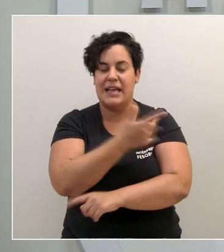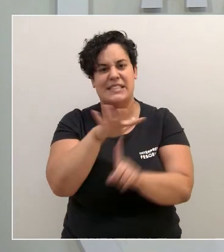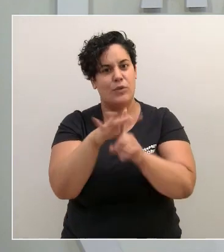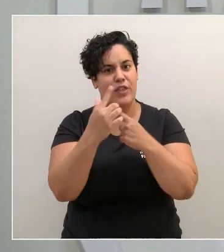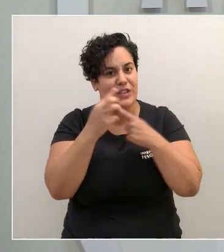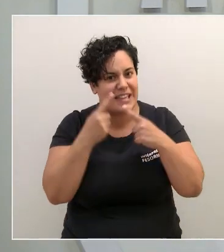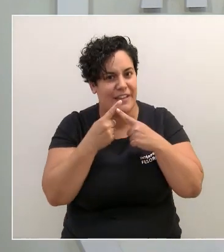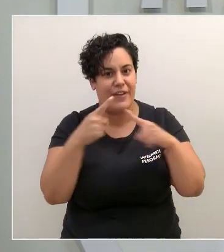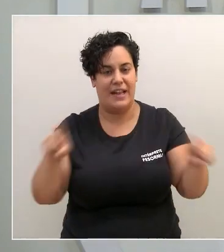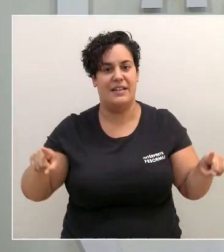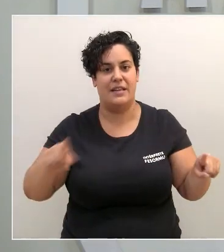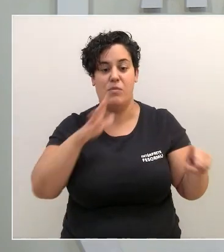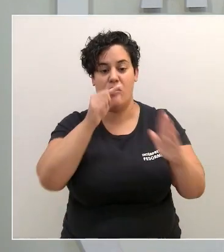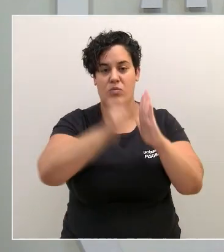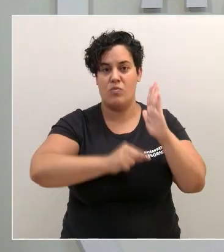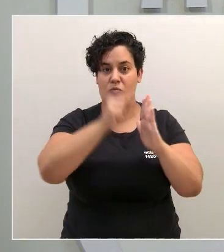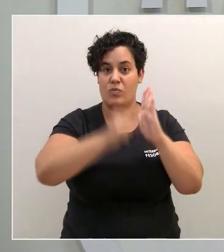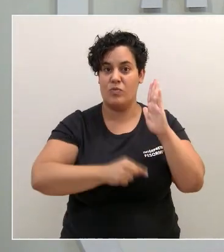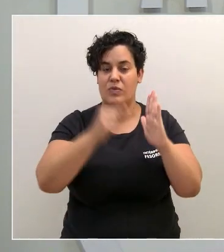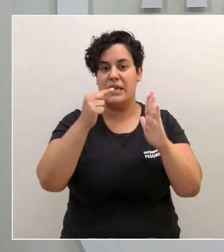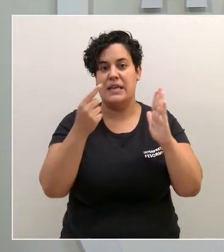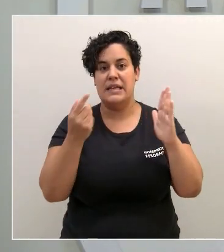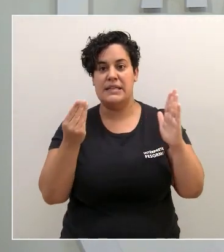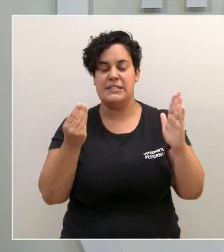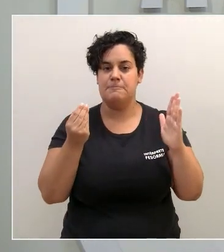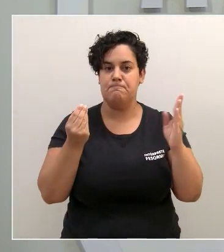los criterios que estábamos manejando, que vienen, digamos, un tanto